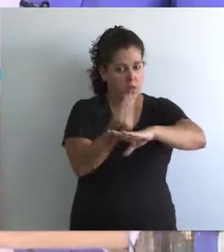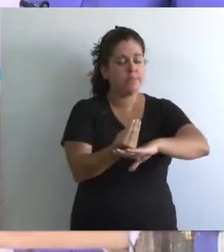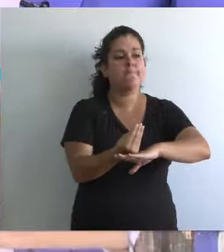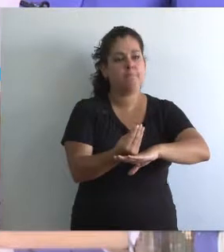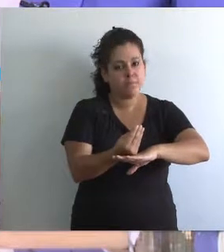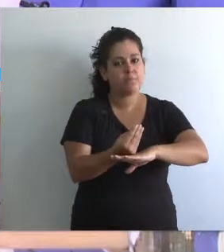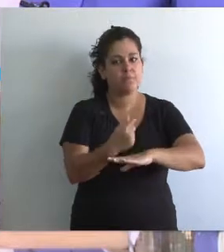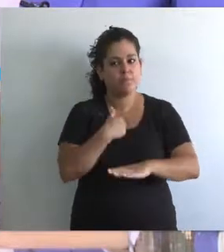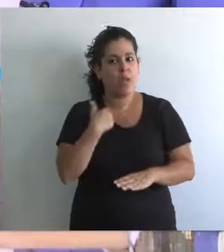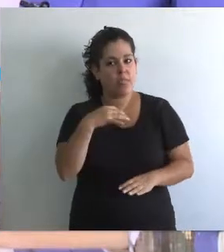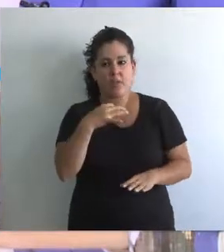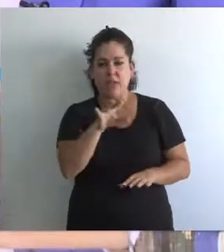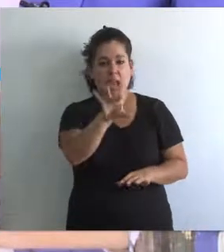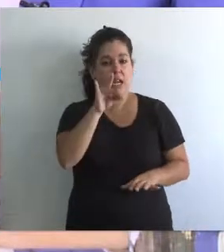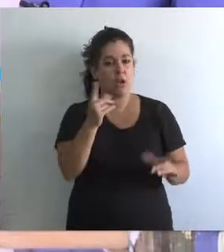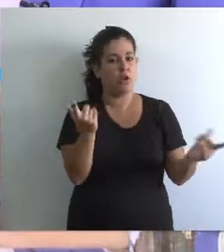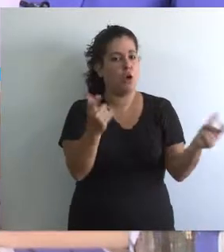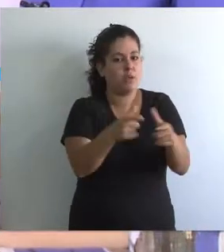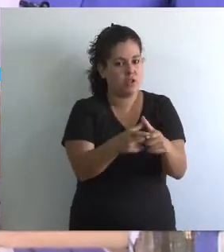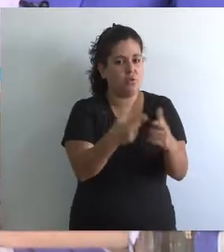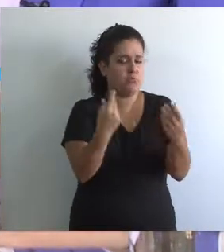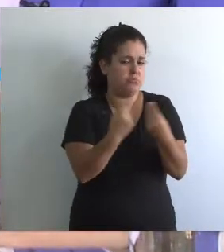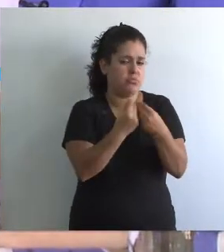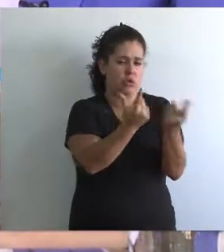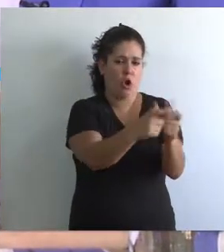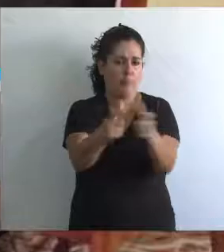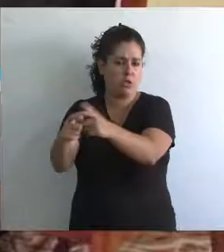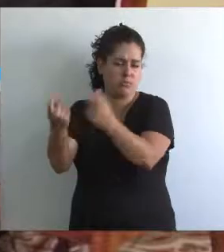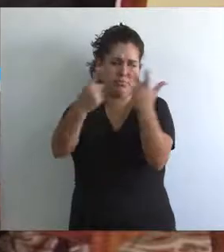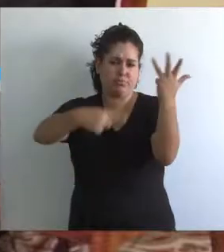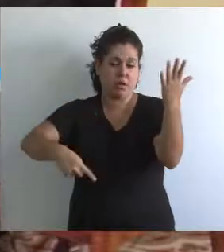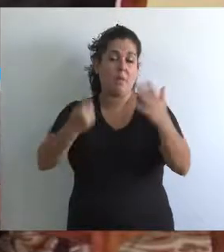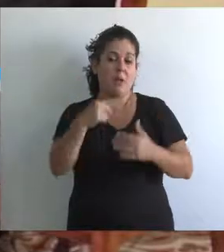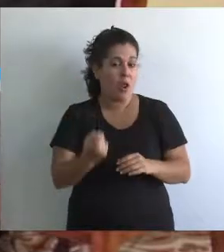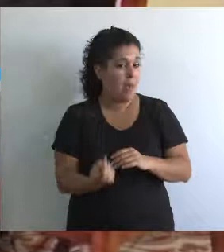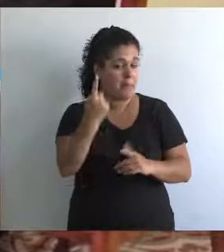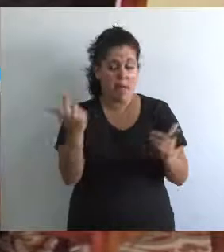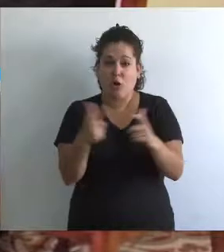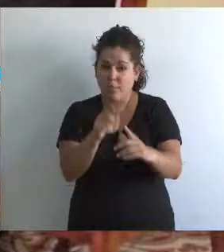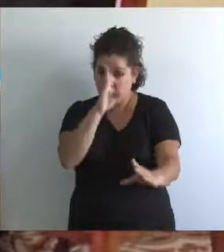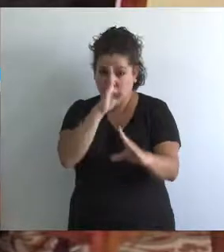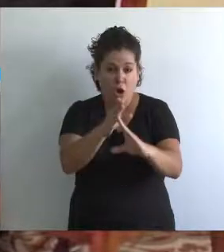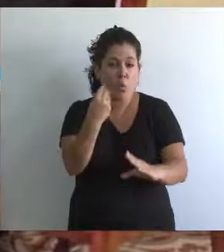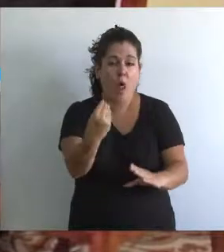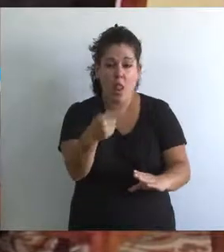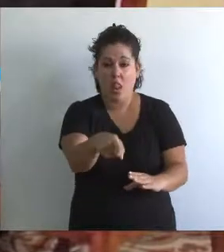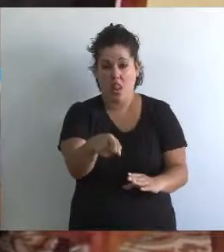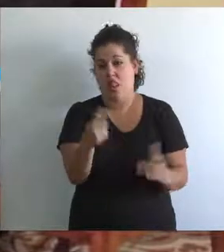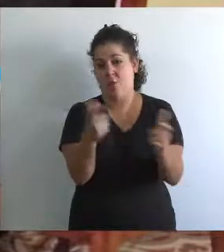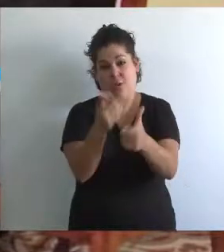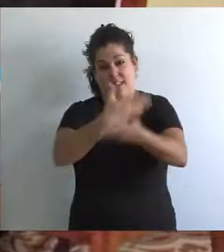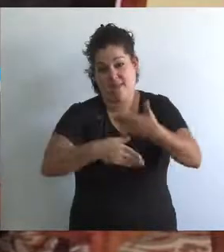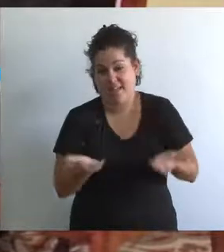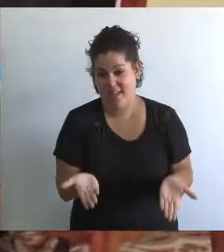de la Nación, y tuve que elegir una de las comisiones, de las tantas comisiones en las cuales participamos, bueno, creo que la primera comisión